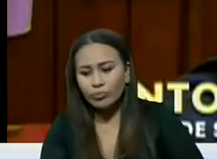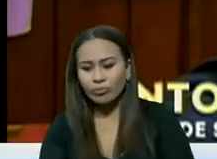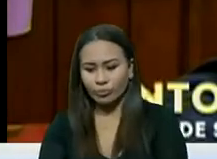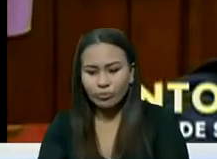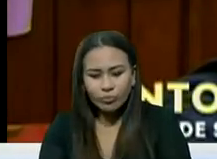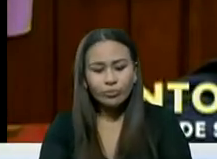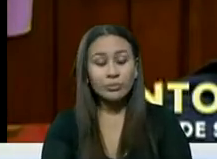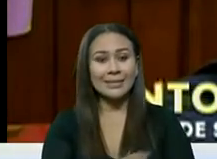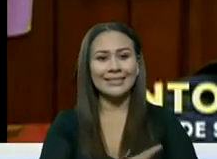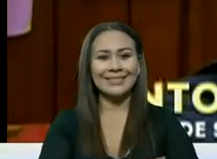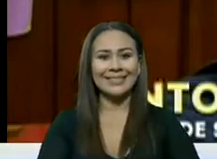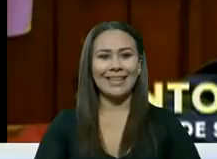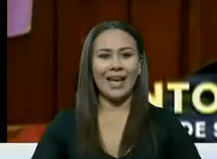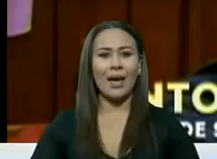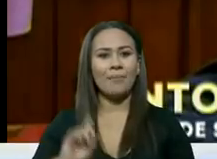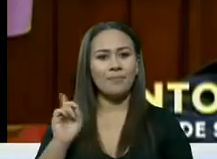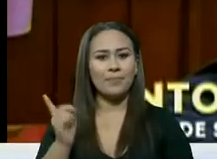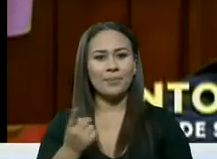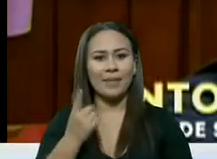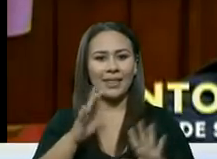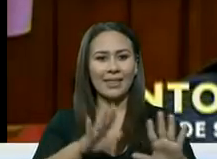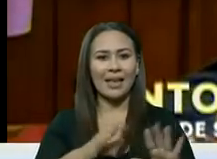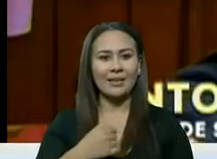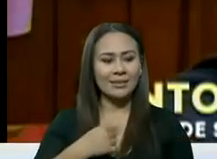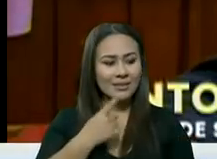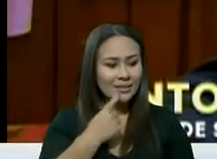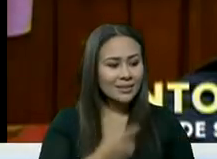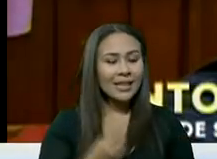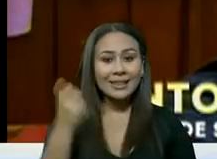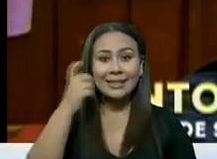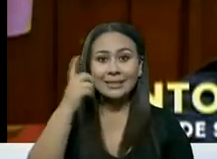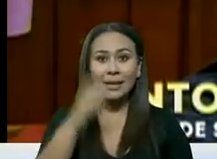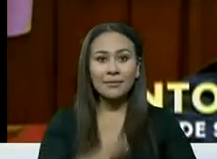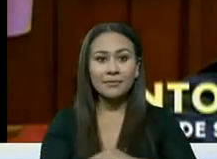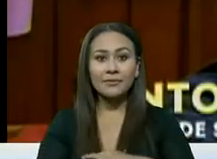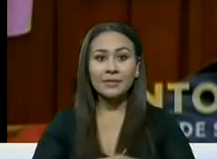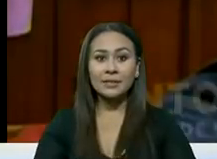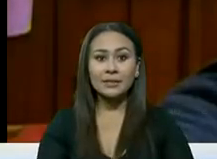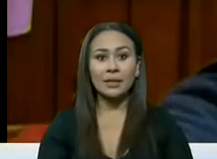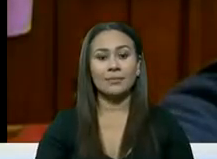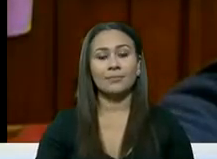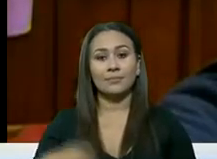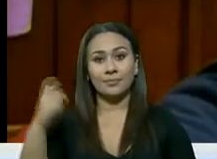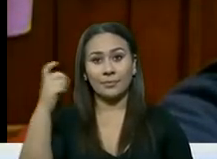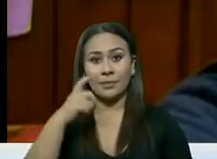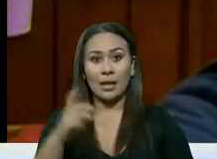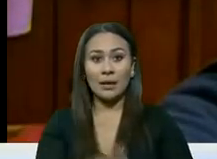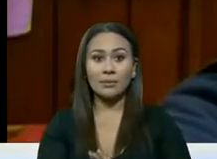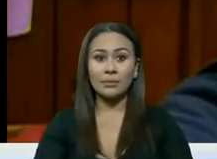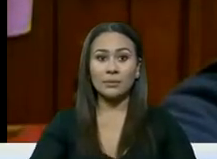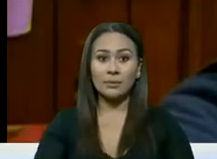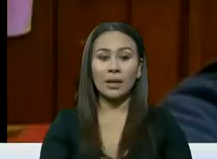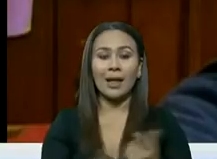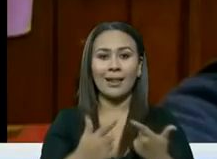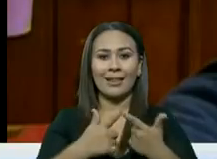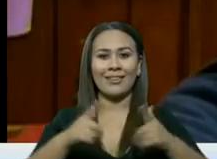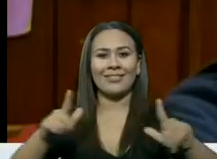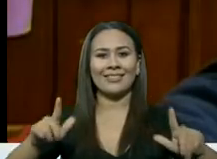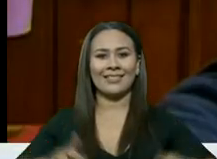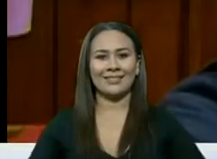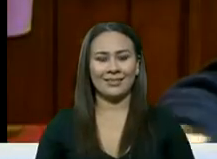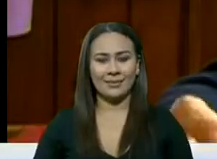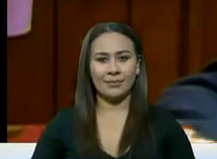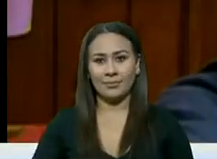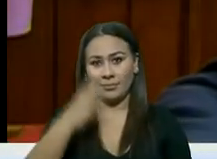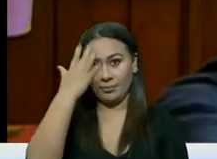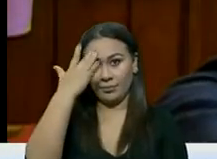hizo. Primera década, necesidades básicas. Obviamente, la primera de las necesidades básicas, la libertad de la hacienda, porque